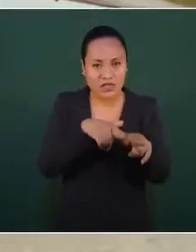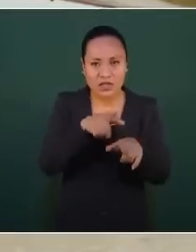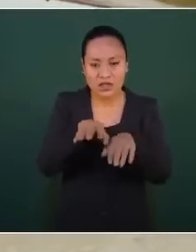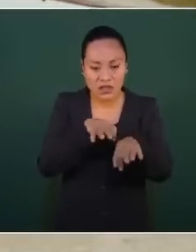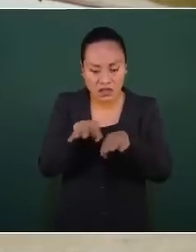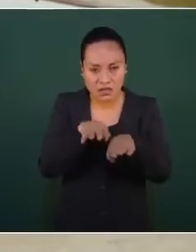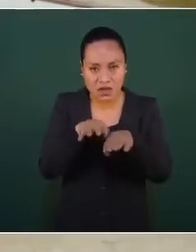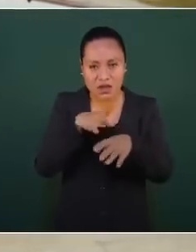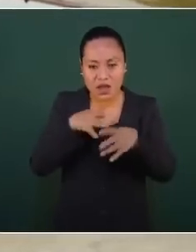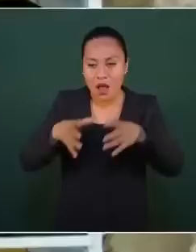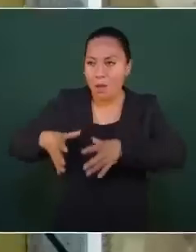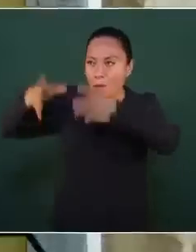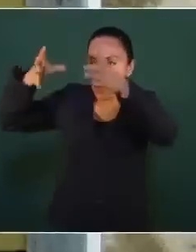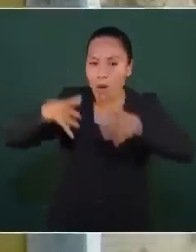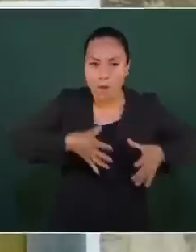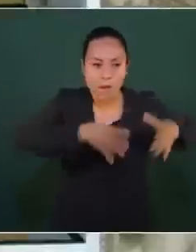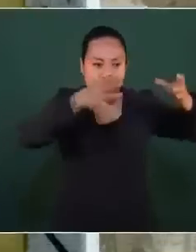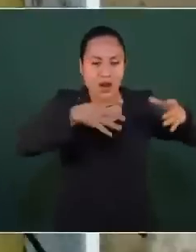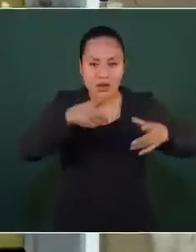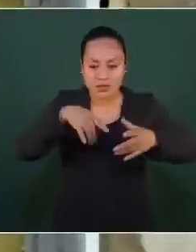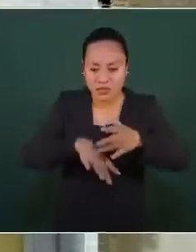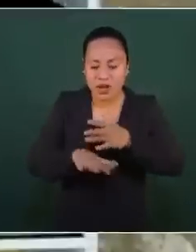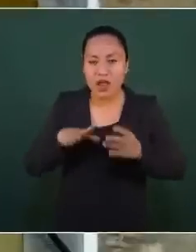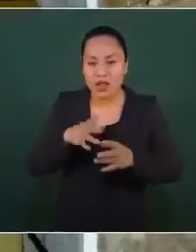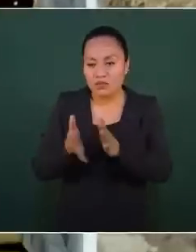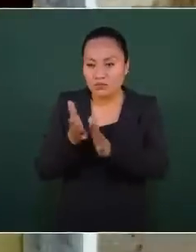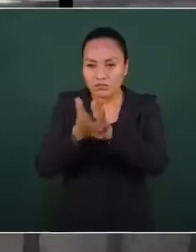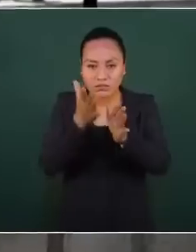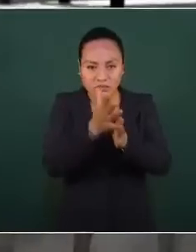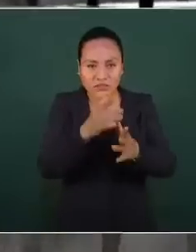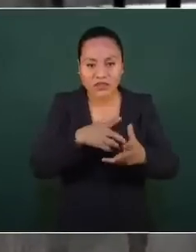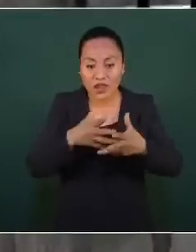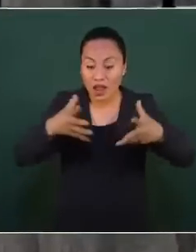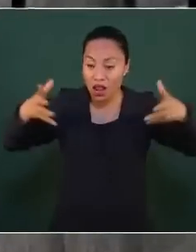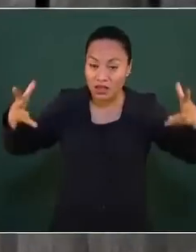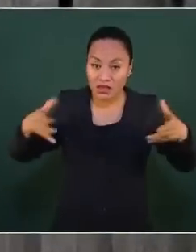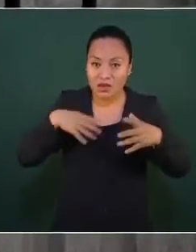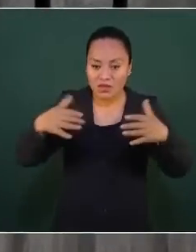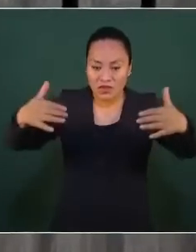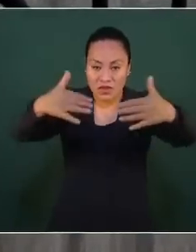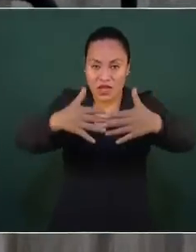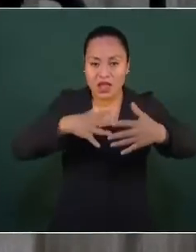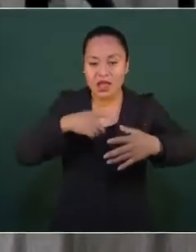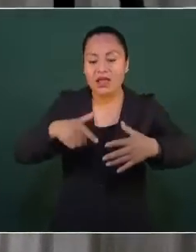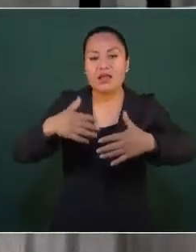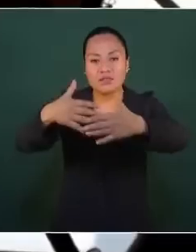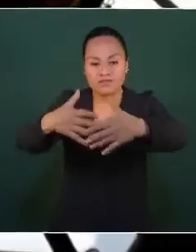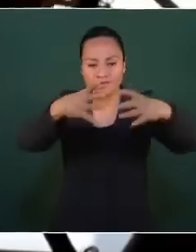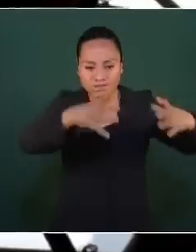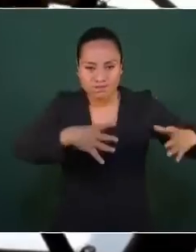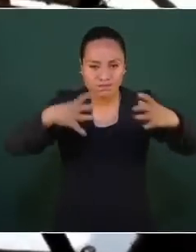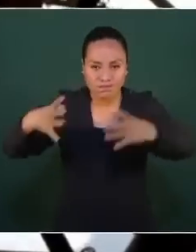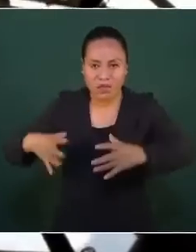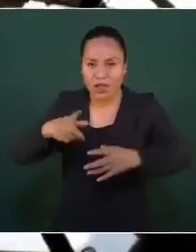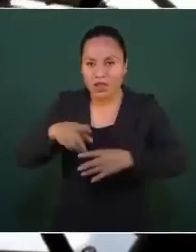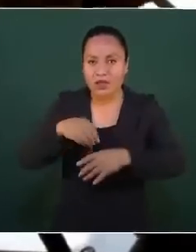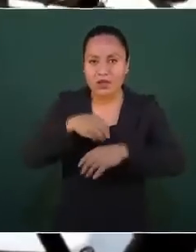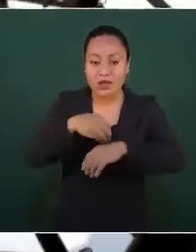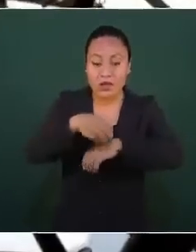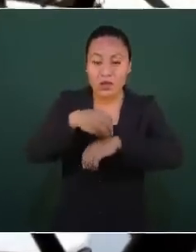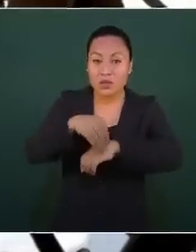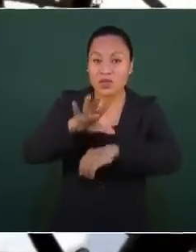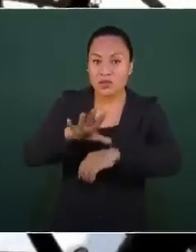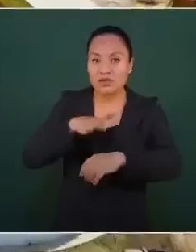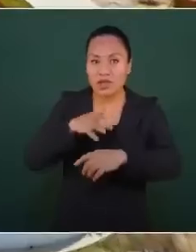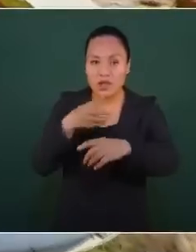trabajos de aparentado en tanques, el desimbrado de losas de pasillo de reactor y trabajos en tuberías de tanques, mientras que en la PETAR 5 se realiza